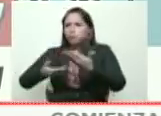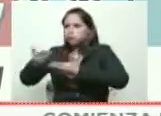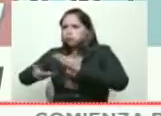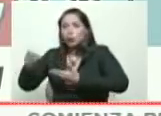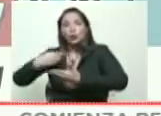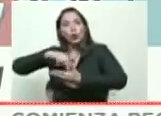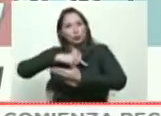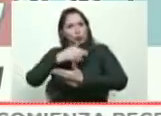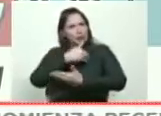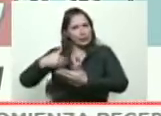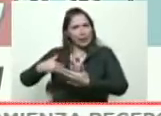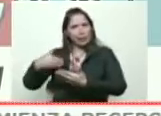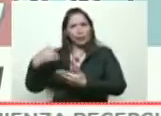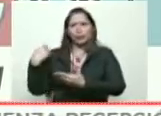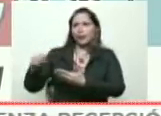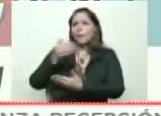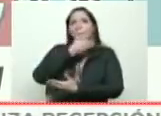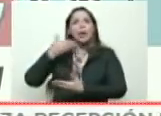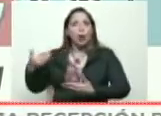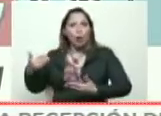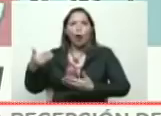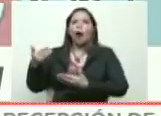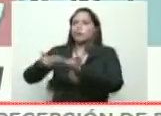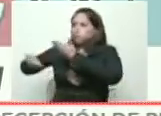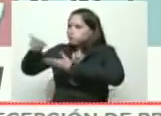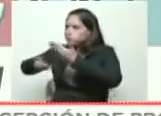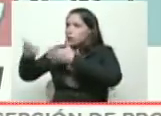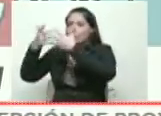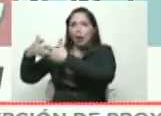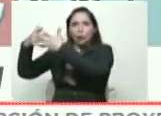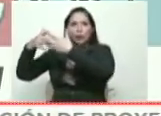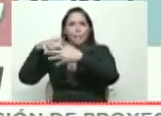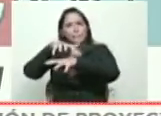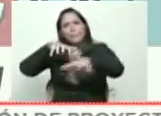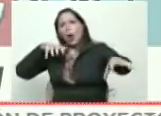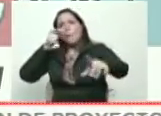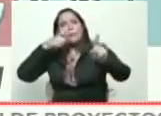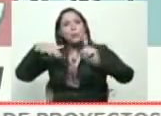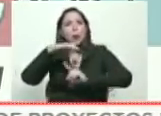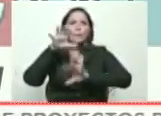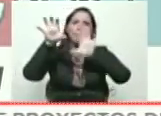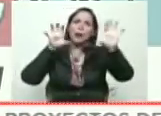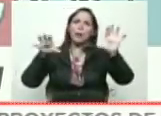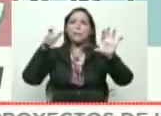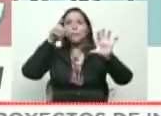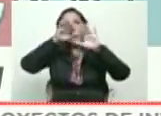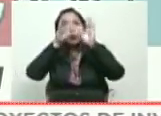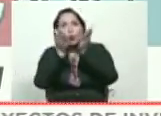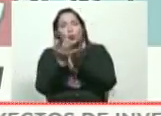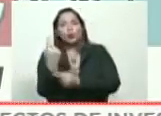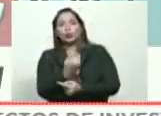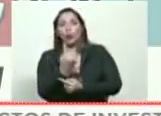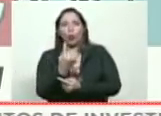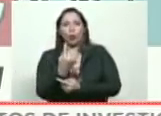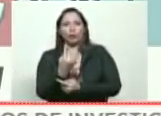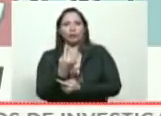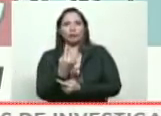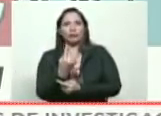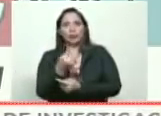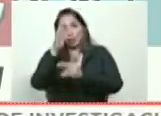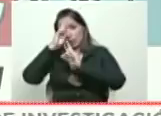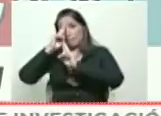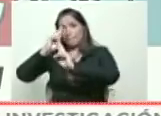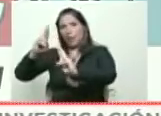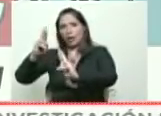Nosotros quisiéramos tener las mejores relaciones con Estados Unidos, como las tenemos con la mayoría de los países del mundo. Solo amerita una cosa, el respeto